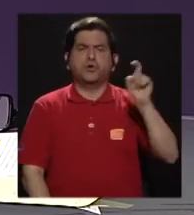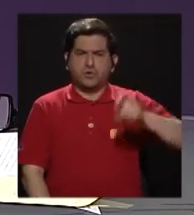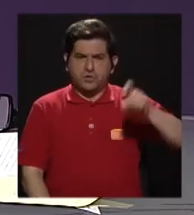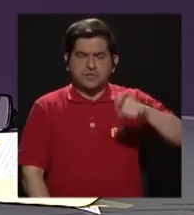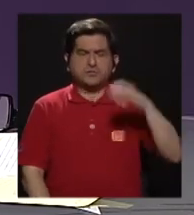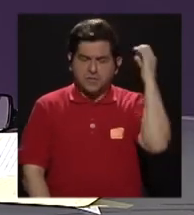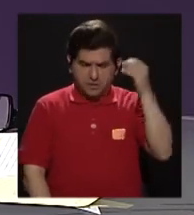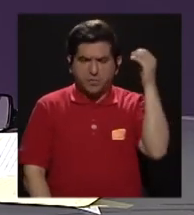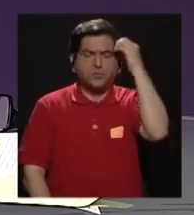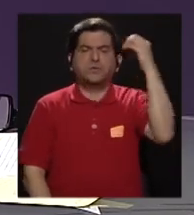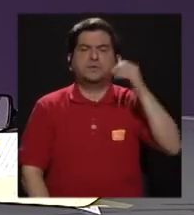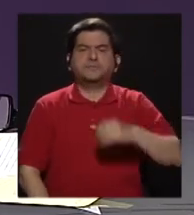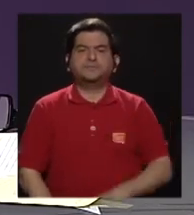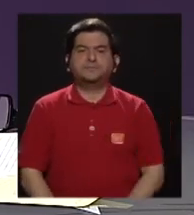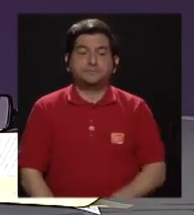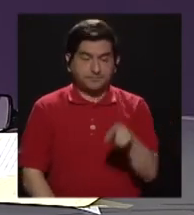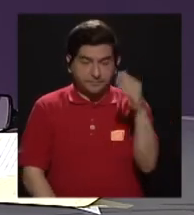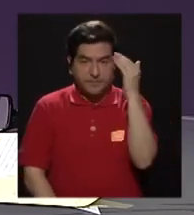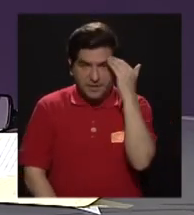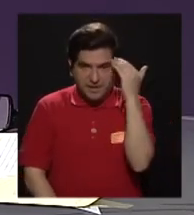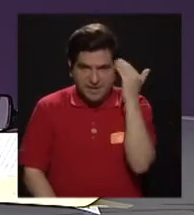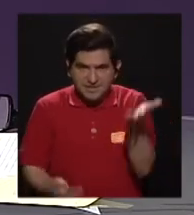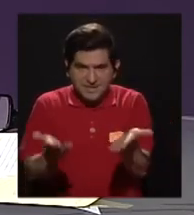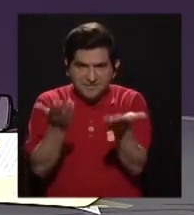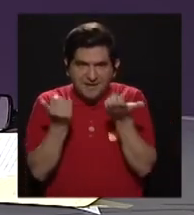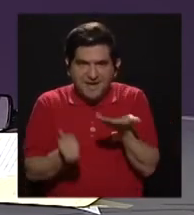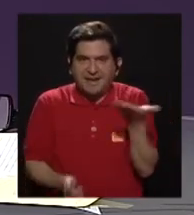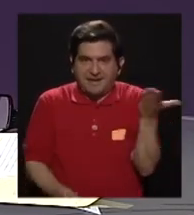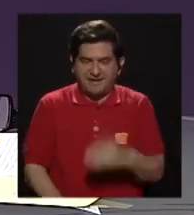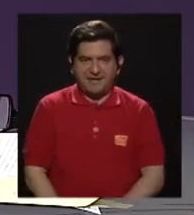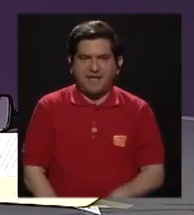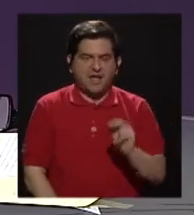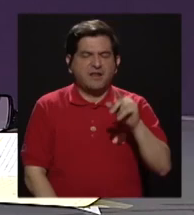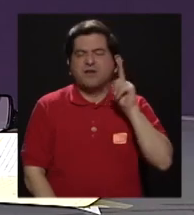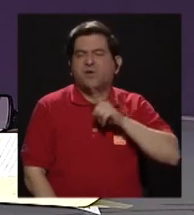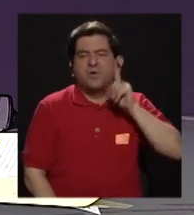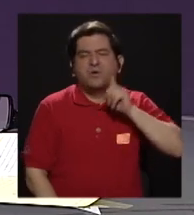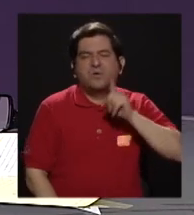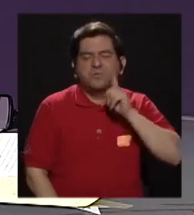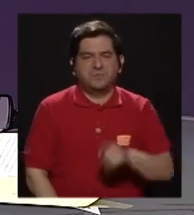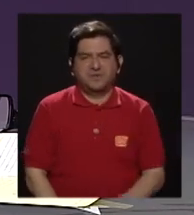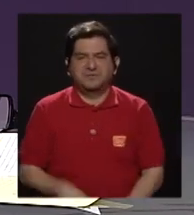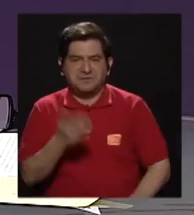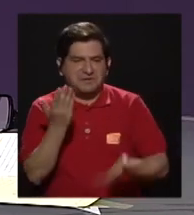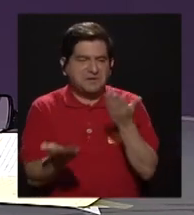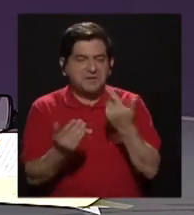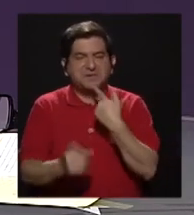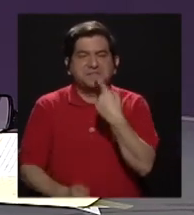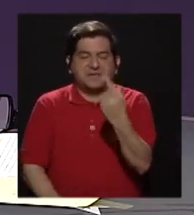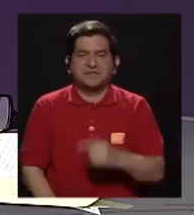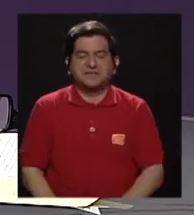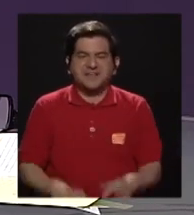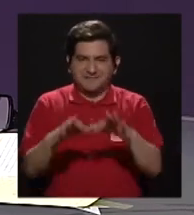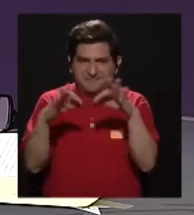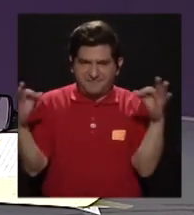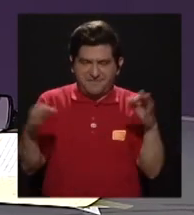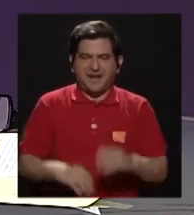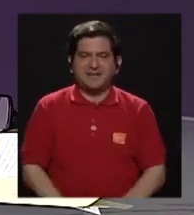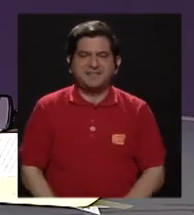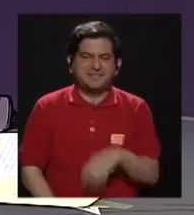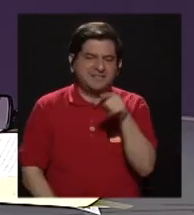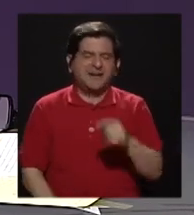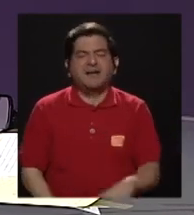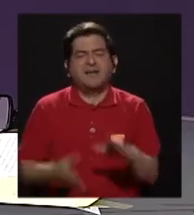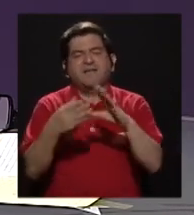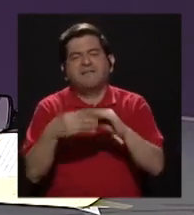una opinión. Uh-huh. Y ellas ya saben qué es lo que quieren. No las van a engañar así con... Nosotros decimos un dicho, atol con el dedo,